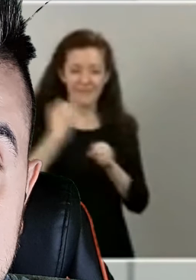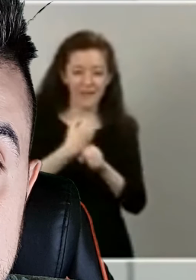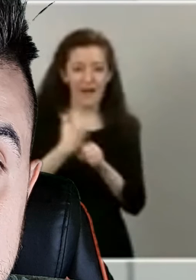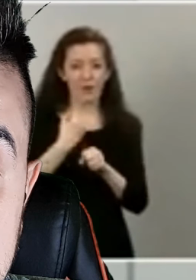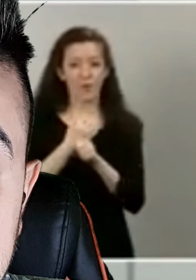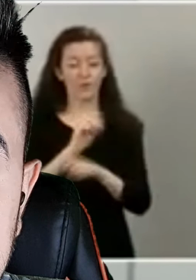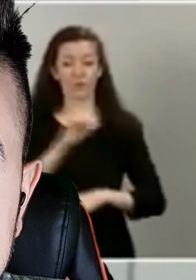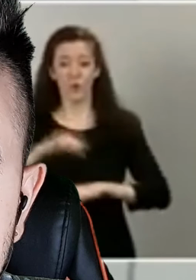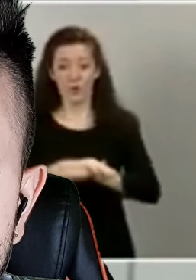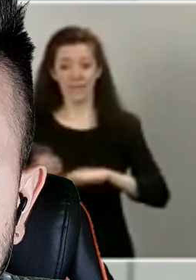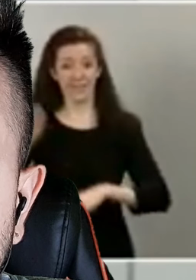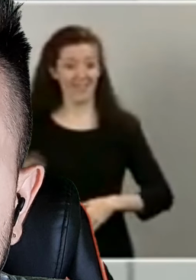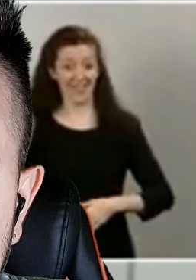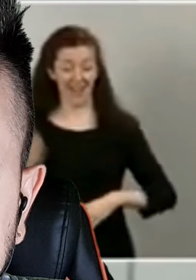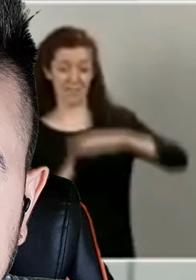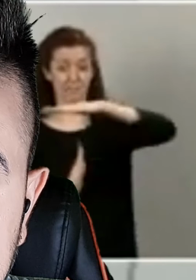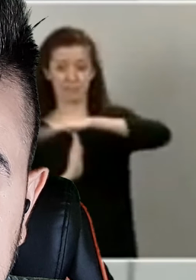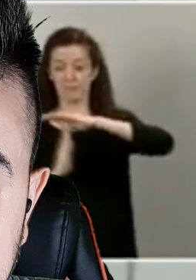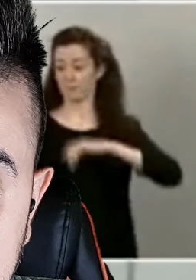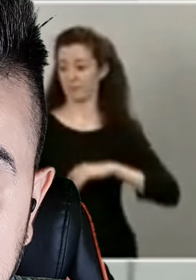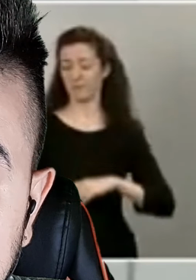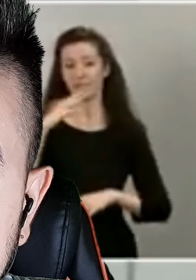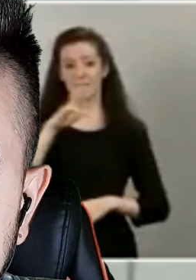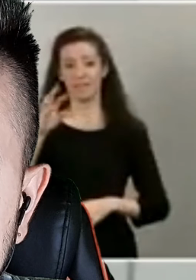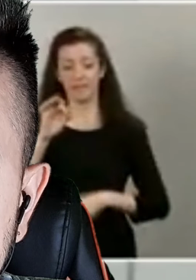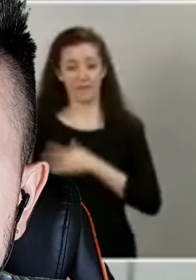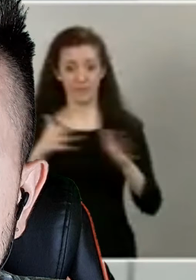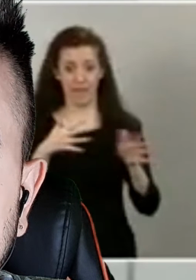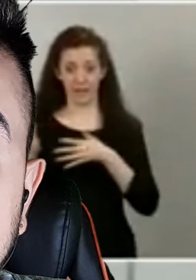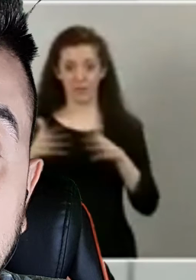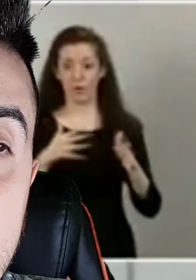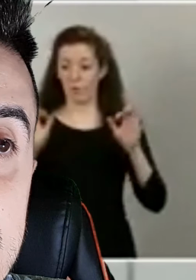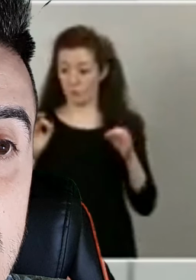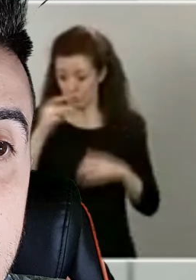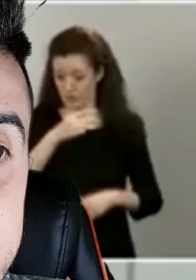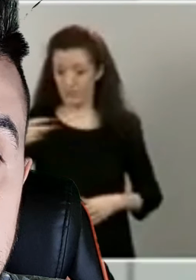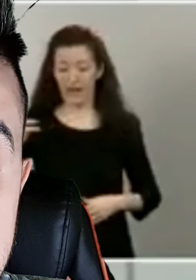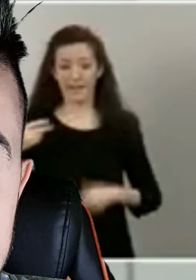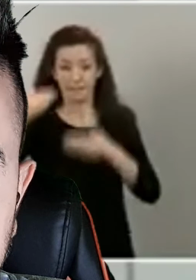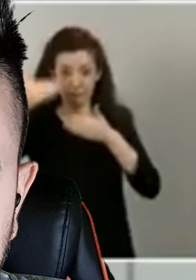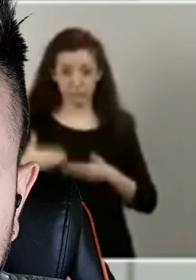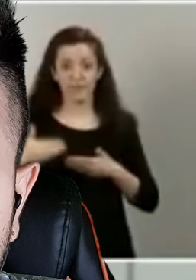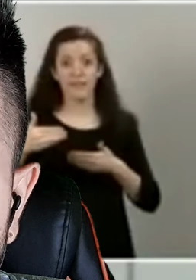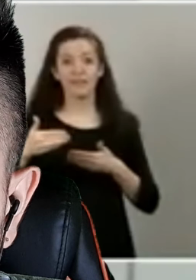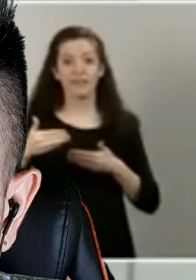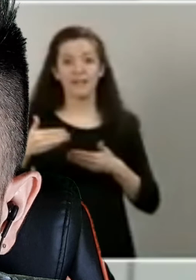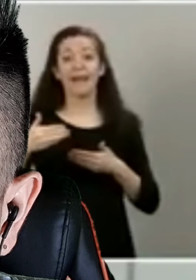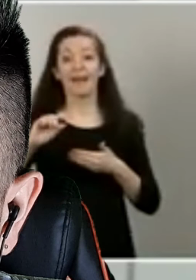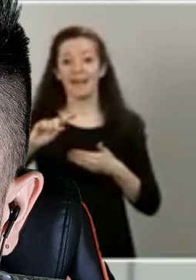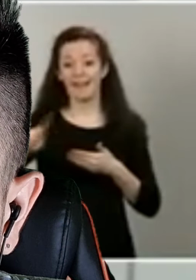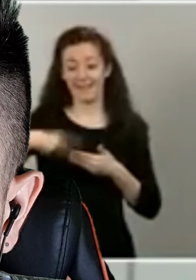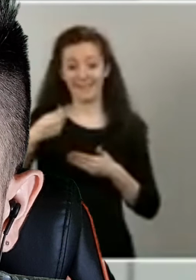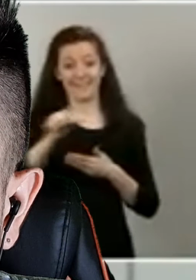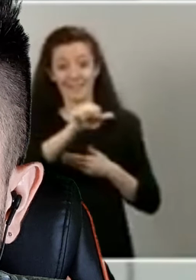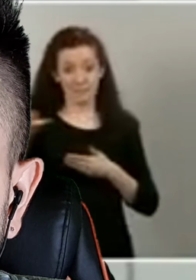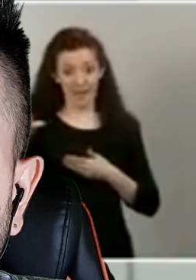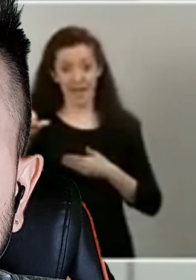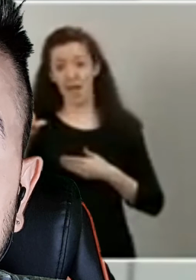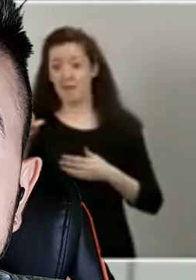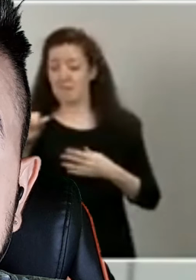y llamó hoy día 13 vale y ya por fin consigo hablar con ellos la locución